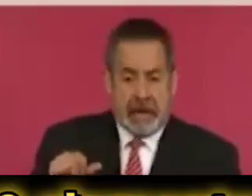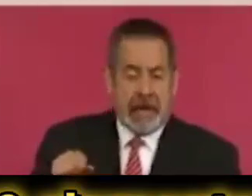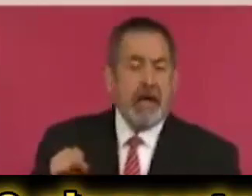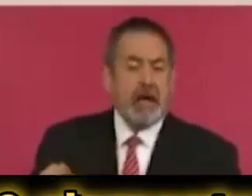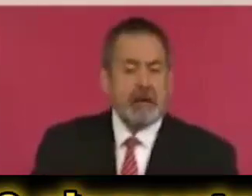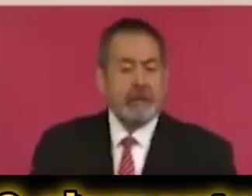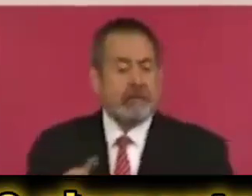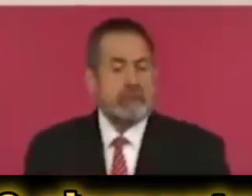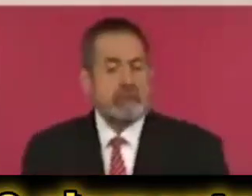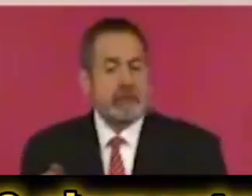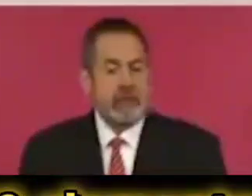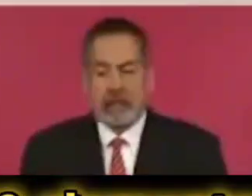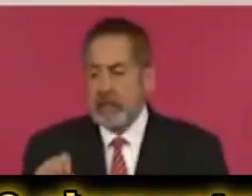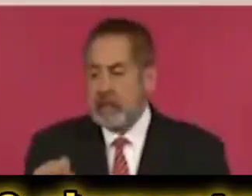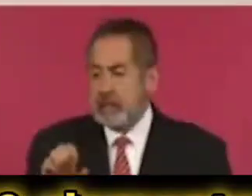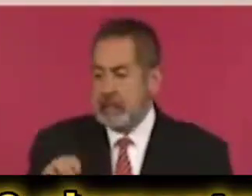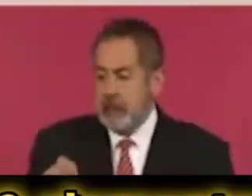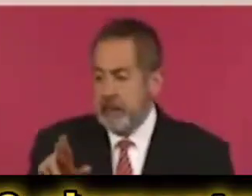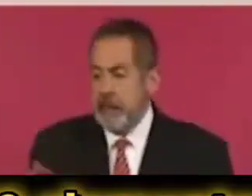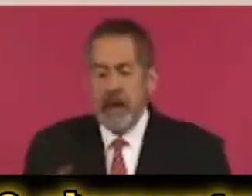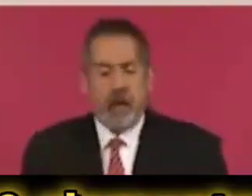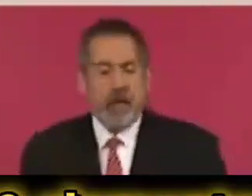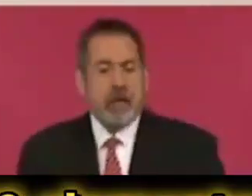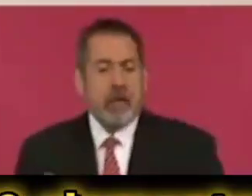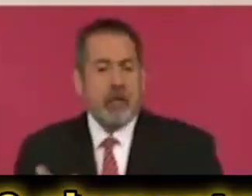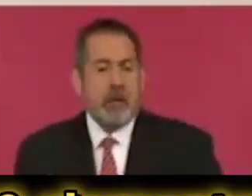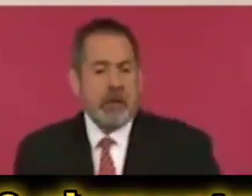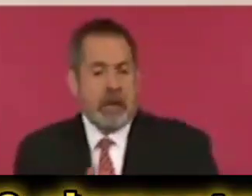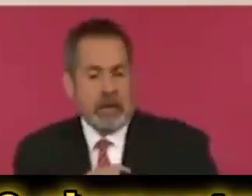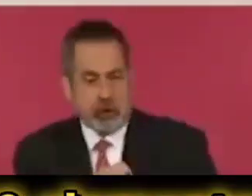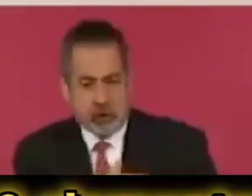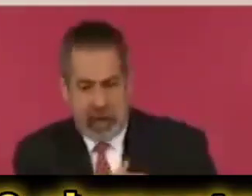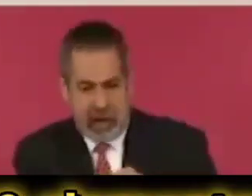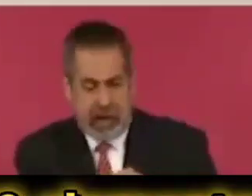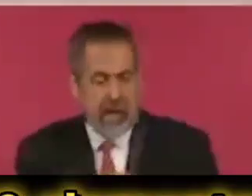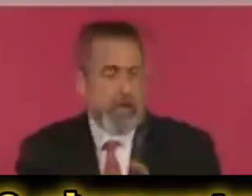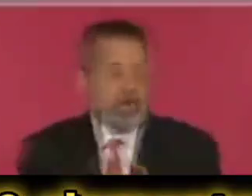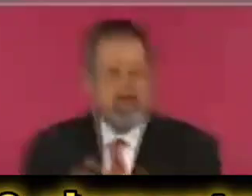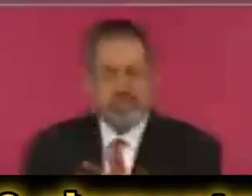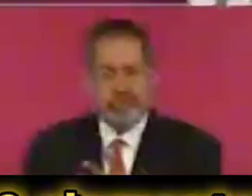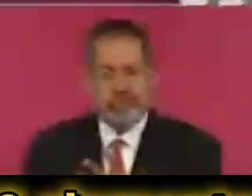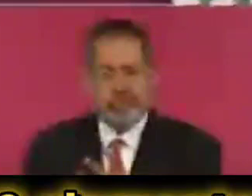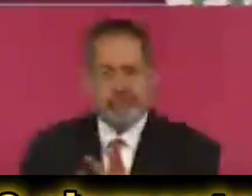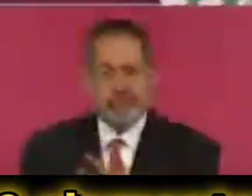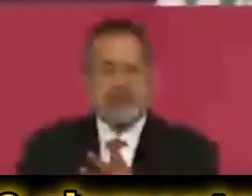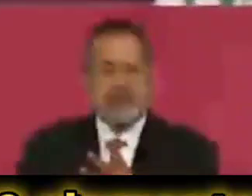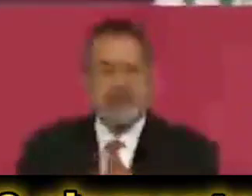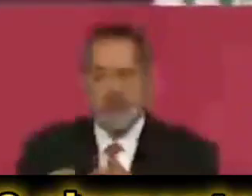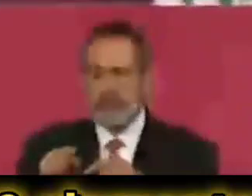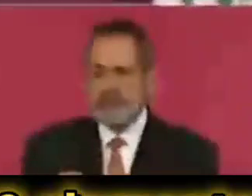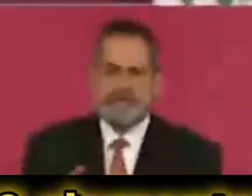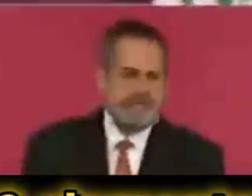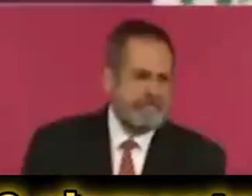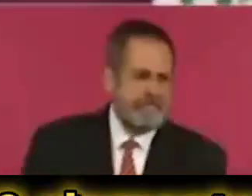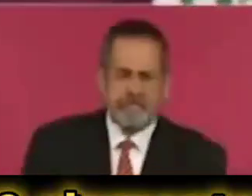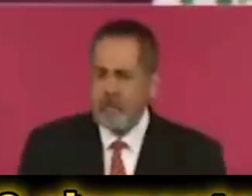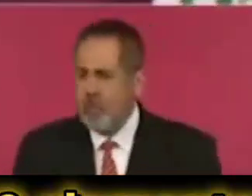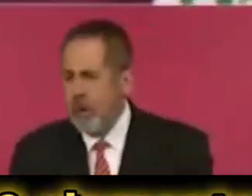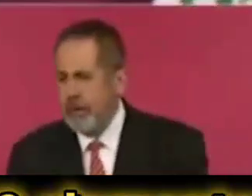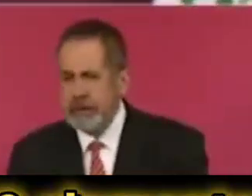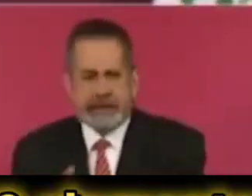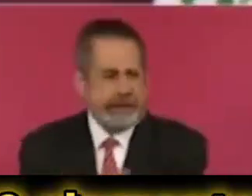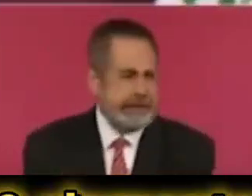la Secretaría de Marina, la Guardia Nacional, en su conjunto han movilizado